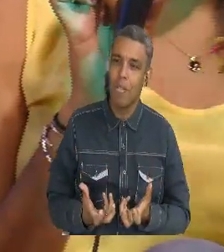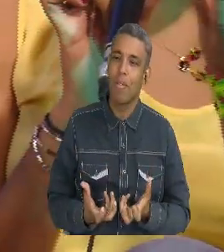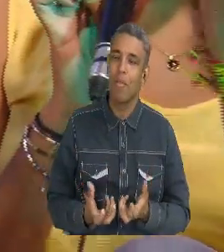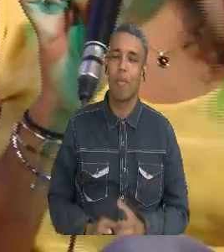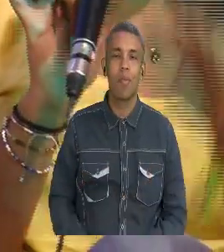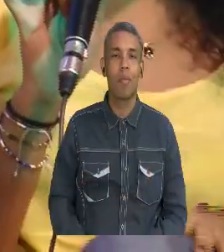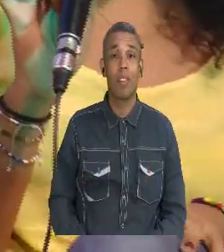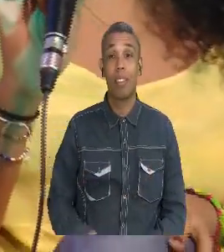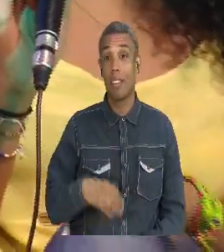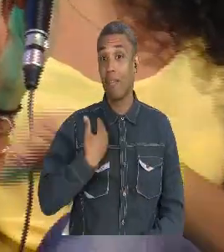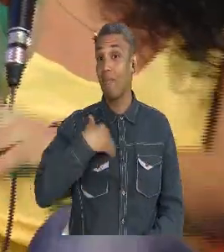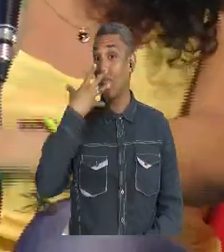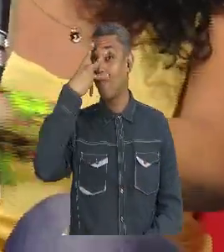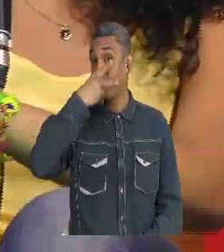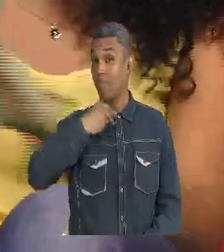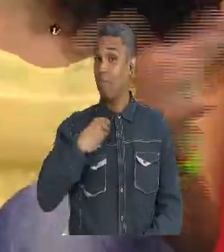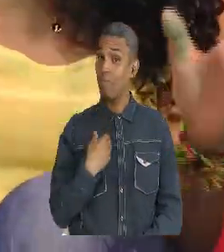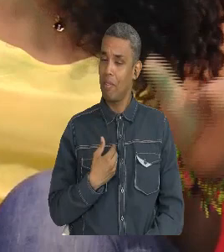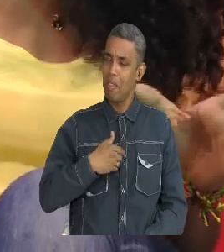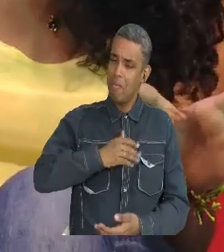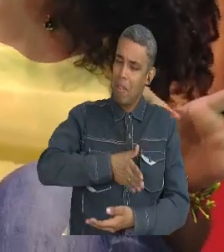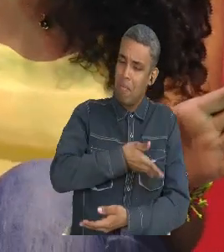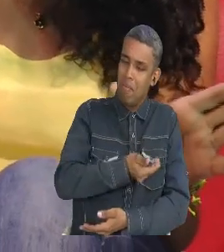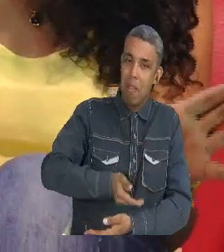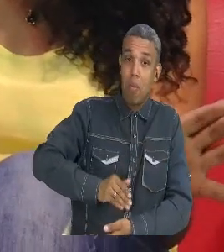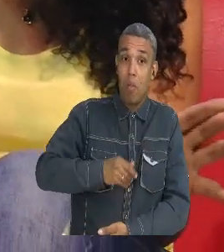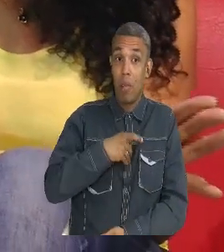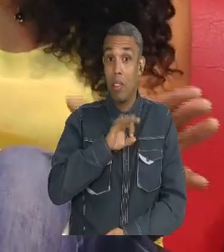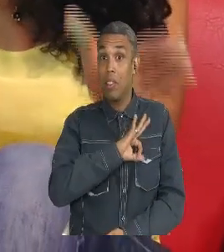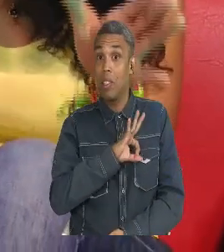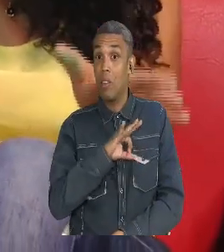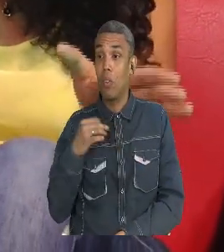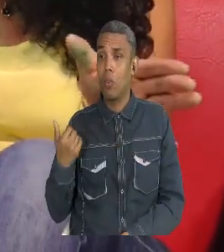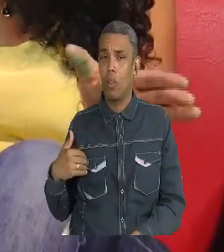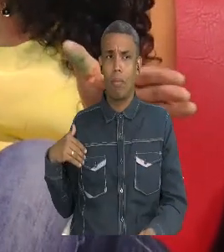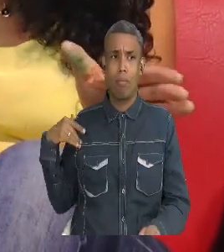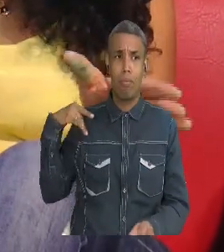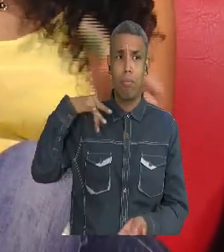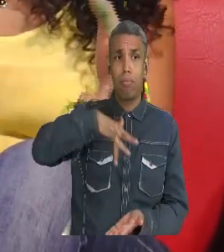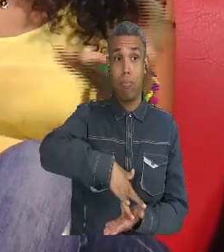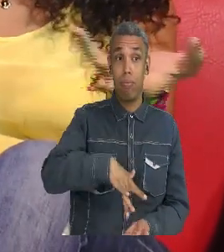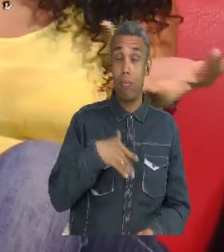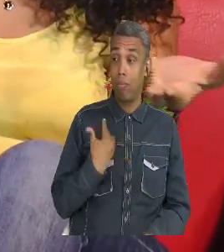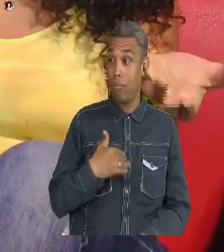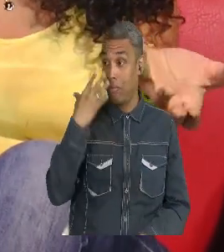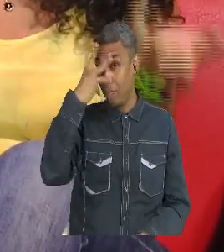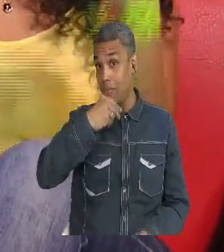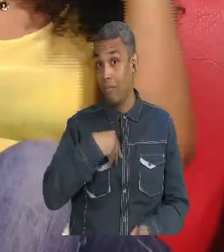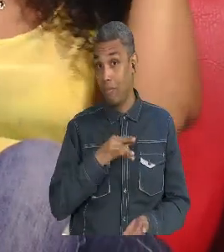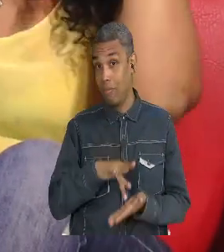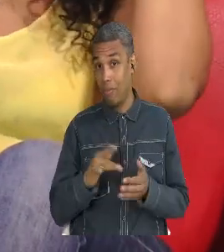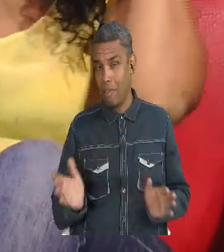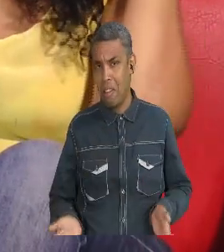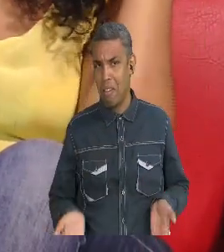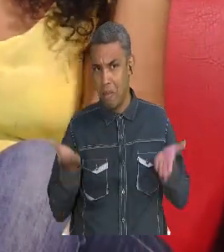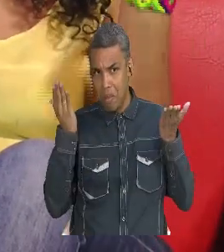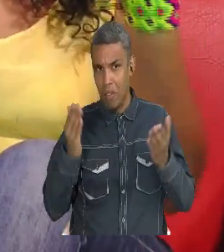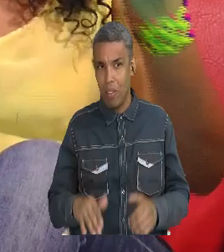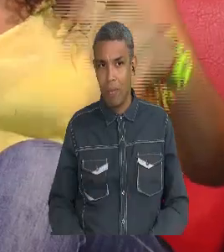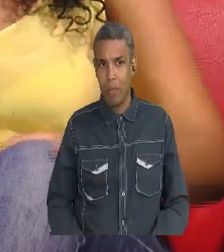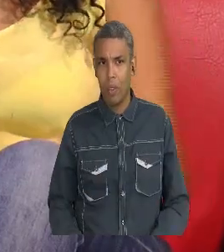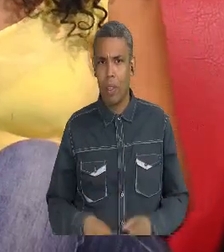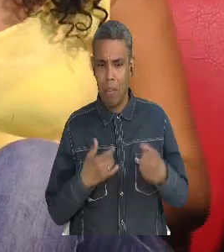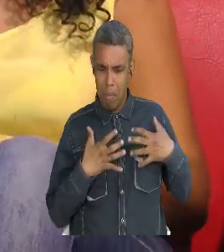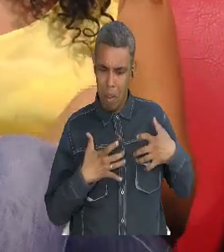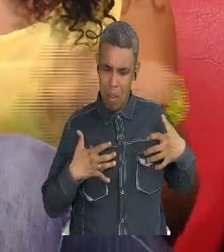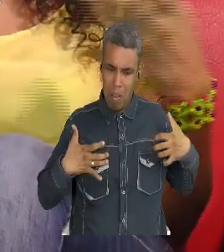qué bonito canta Hermes, ¿no? Está imperdible entonces esa presentación el sábado aquí en la cervecería, ¿no? Pero ustedes preguntarán, bueno, ¿y ese acordeón que